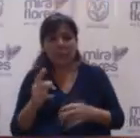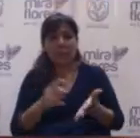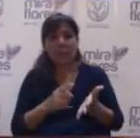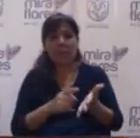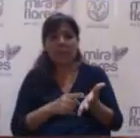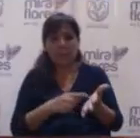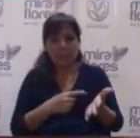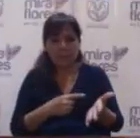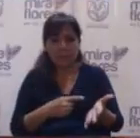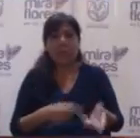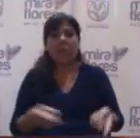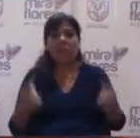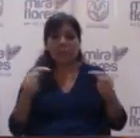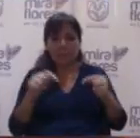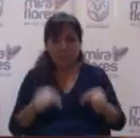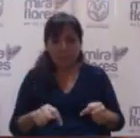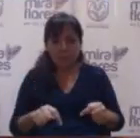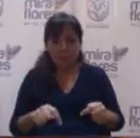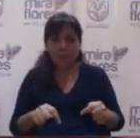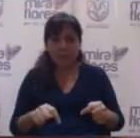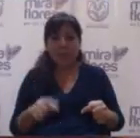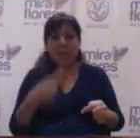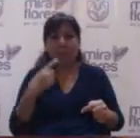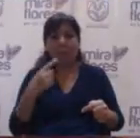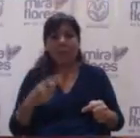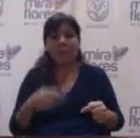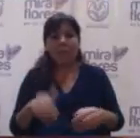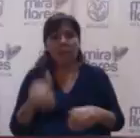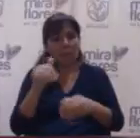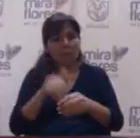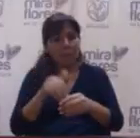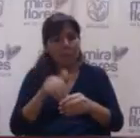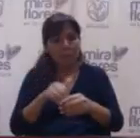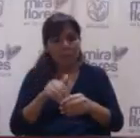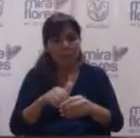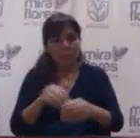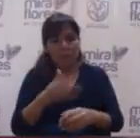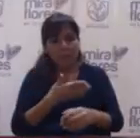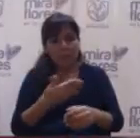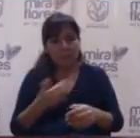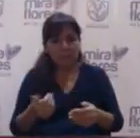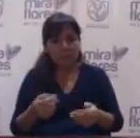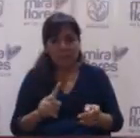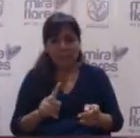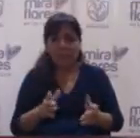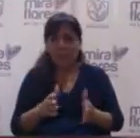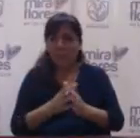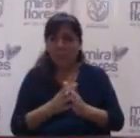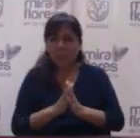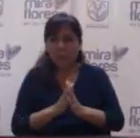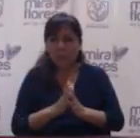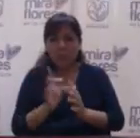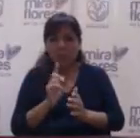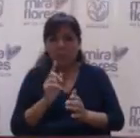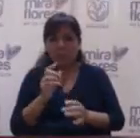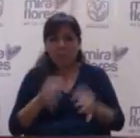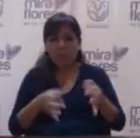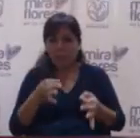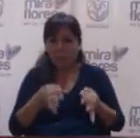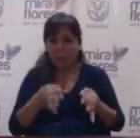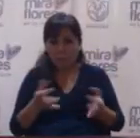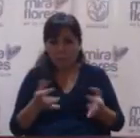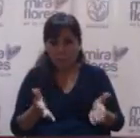de campaña. Ya le habíamos advertido, yo no quisiera tener que llevar esto al jurado electoral especial. Entonces, por